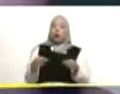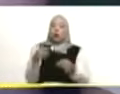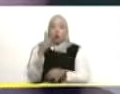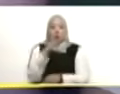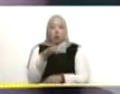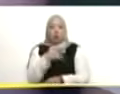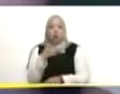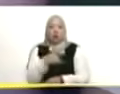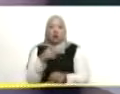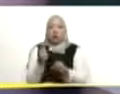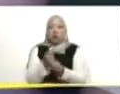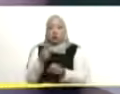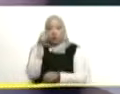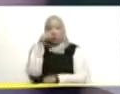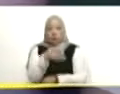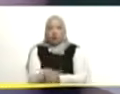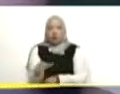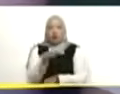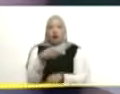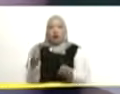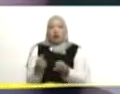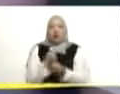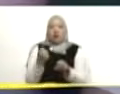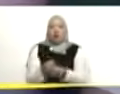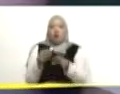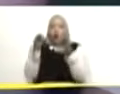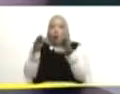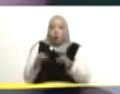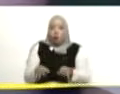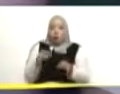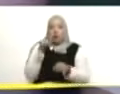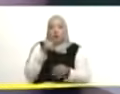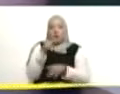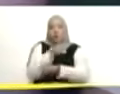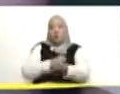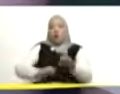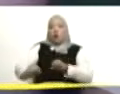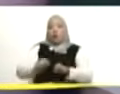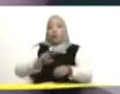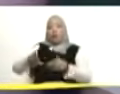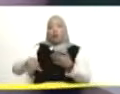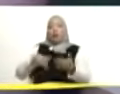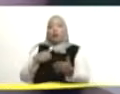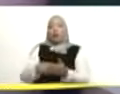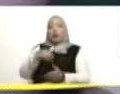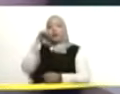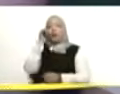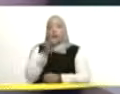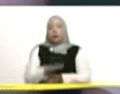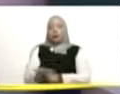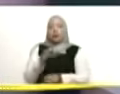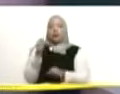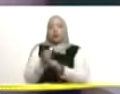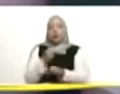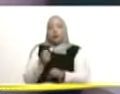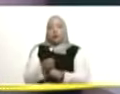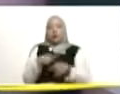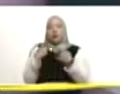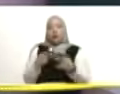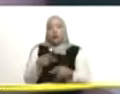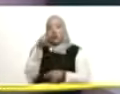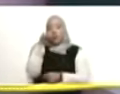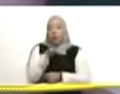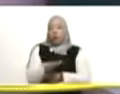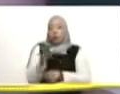de ayudar. Y por eso que queremos convocar la conformación de un gran movimiento nacional de voluntarios y